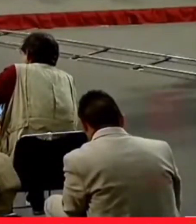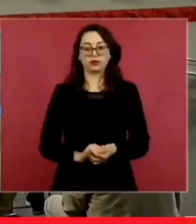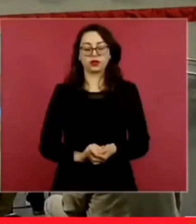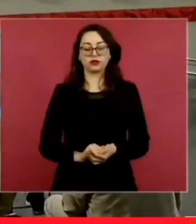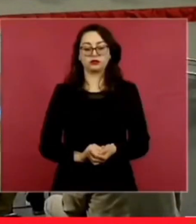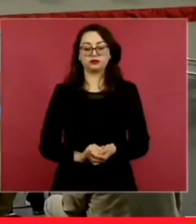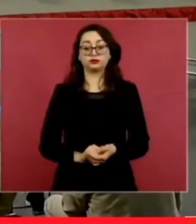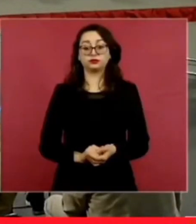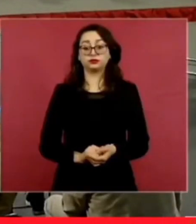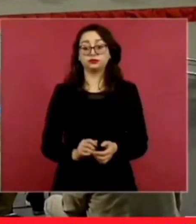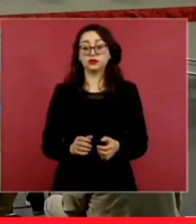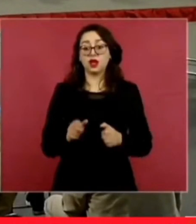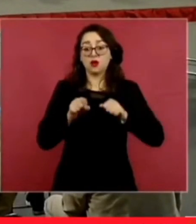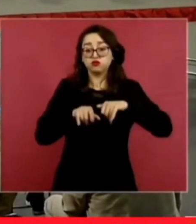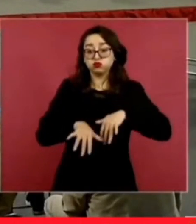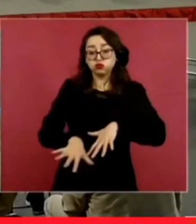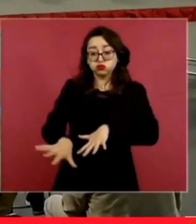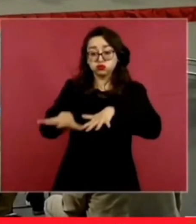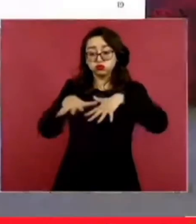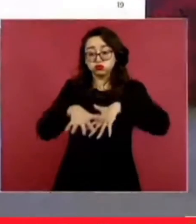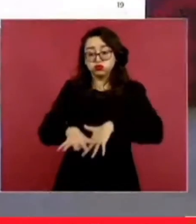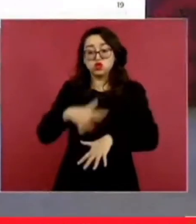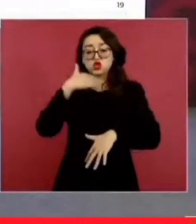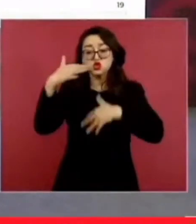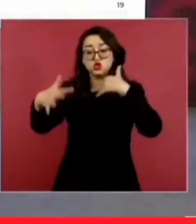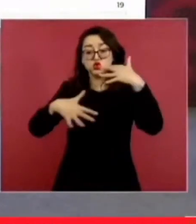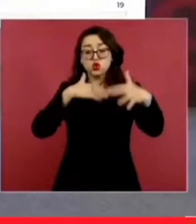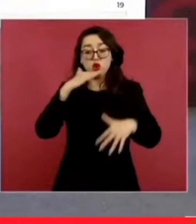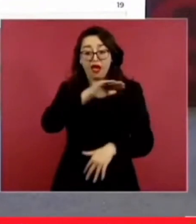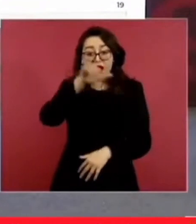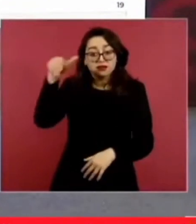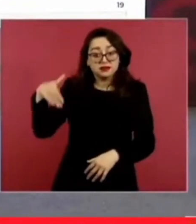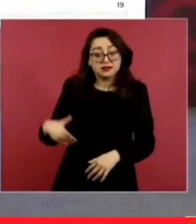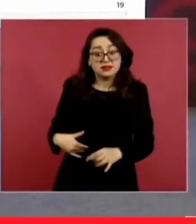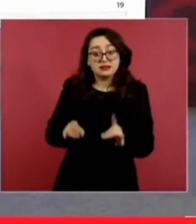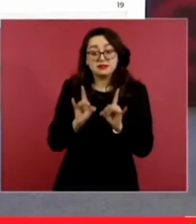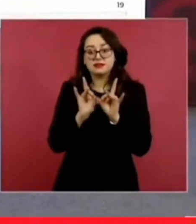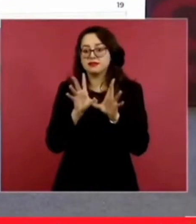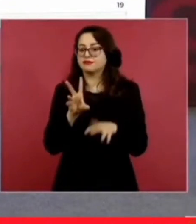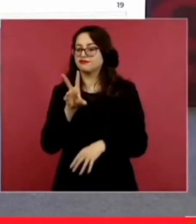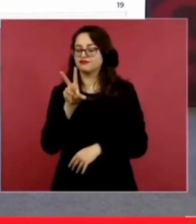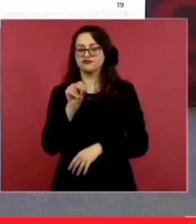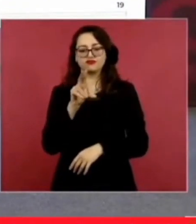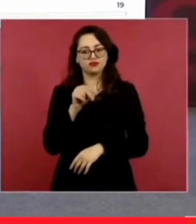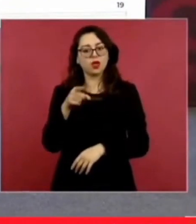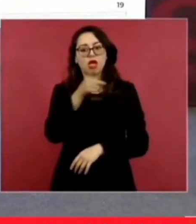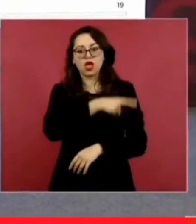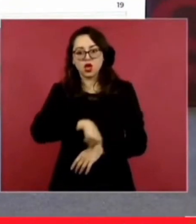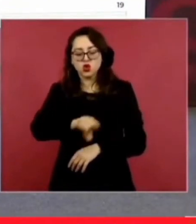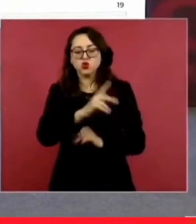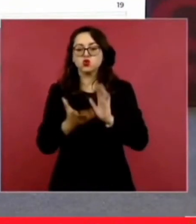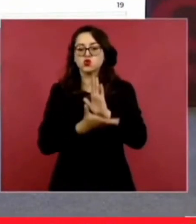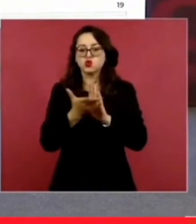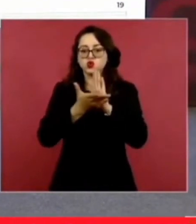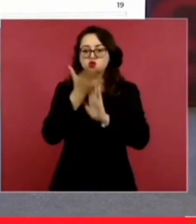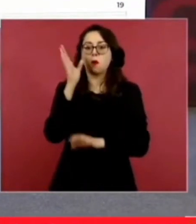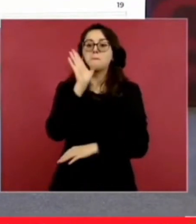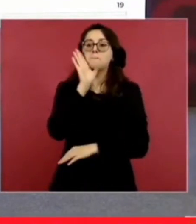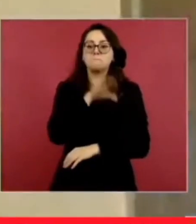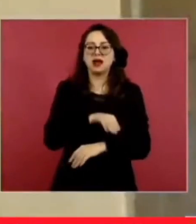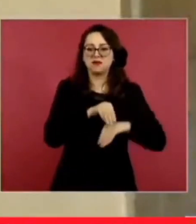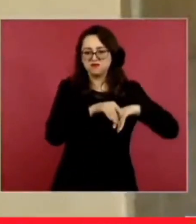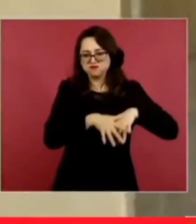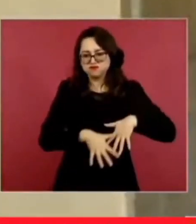que comprueban la contaminación del agua. A lo largo del río se encontró mercurio